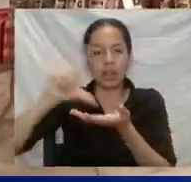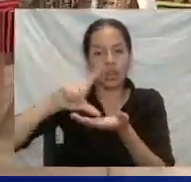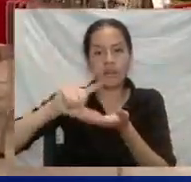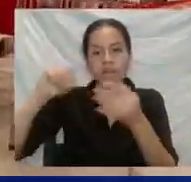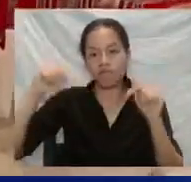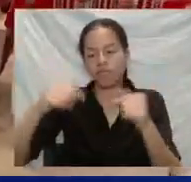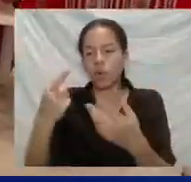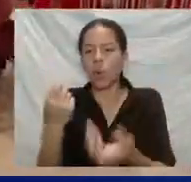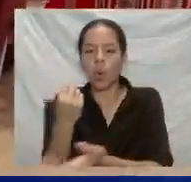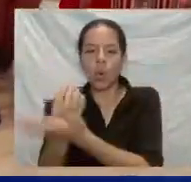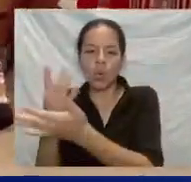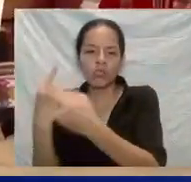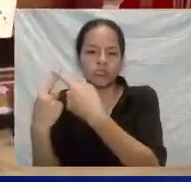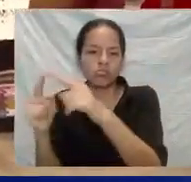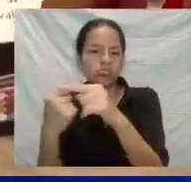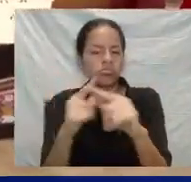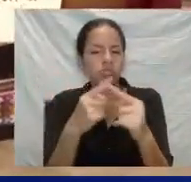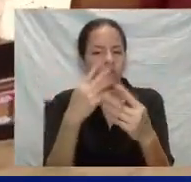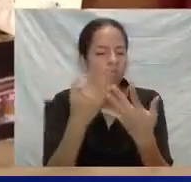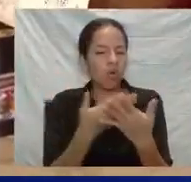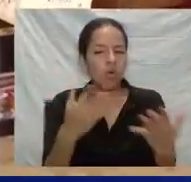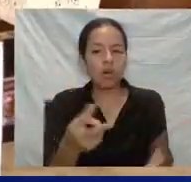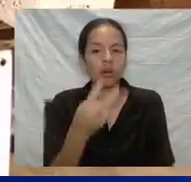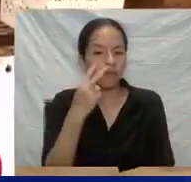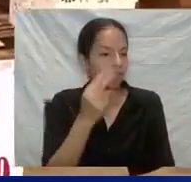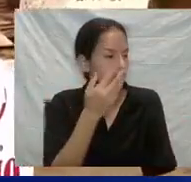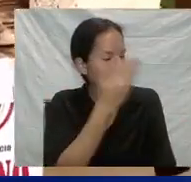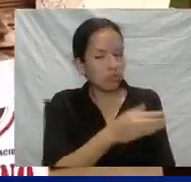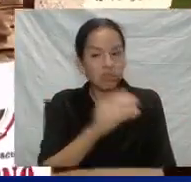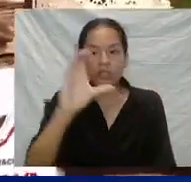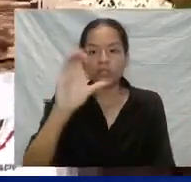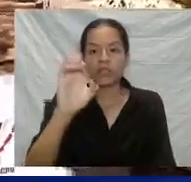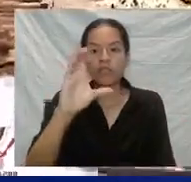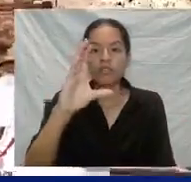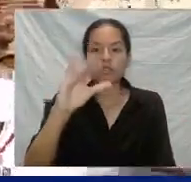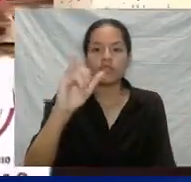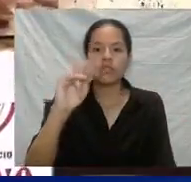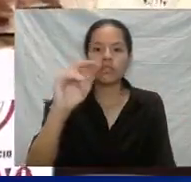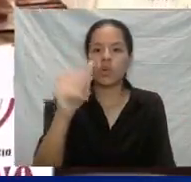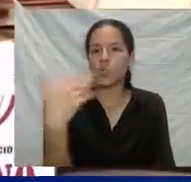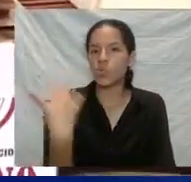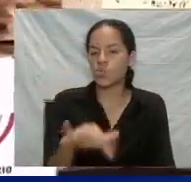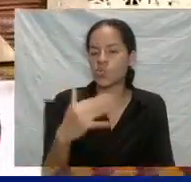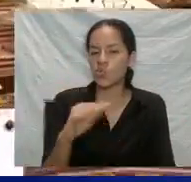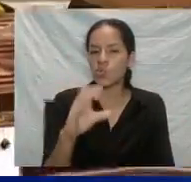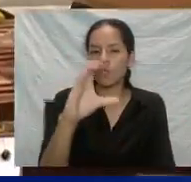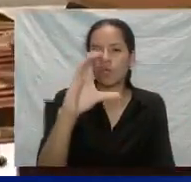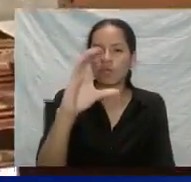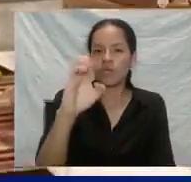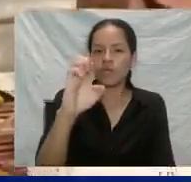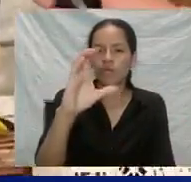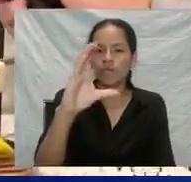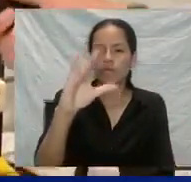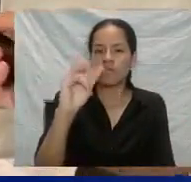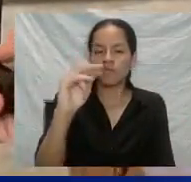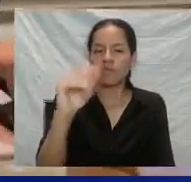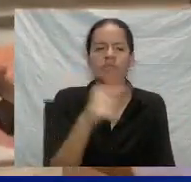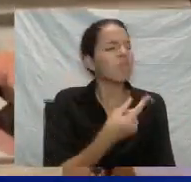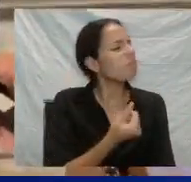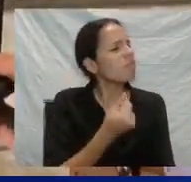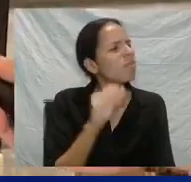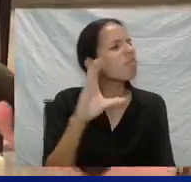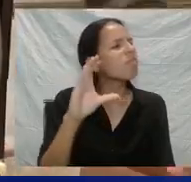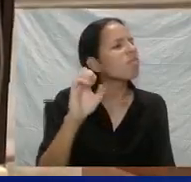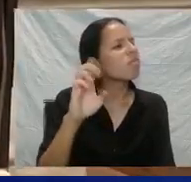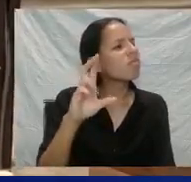tipos de productos vemos ahí la cece de cecina que tal como está bueno días a cuanto la asesina